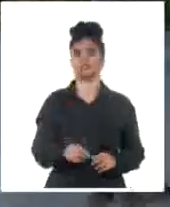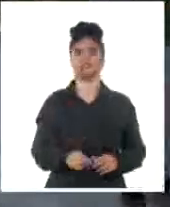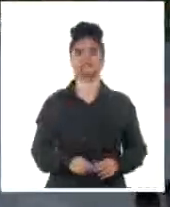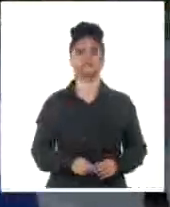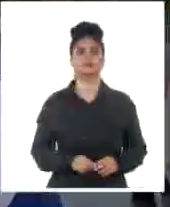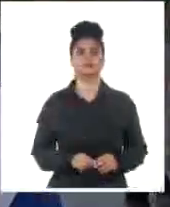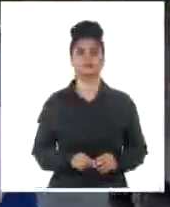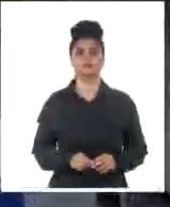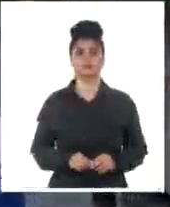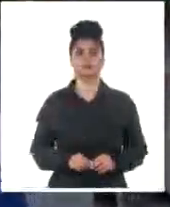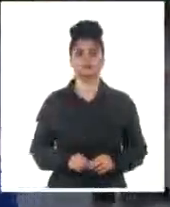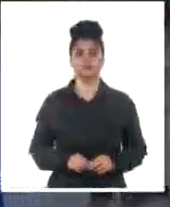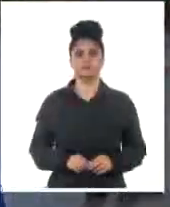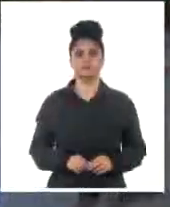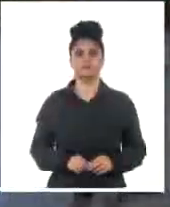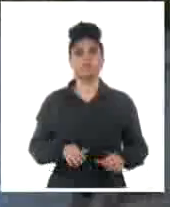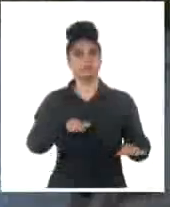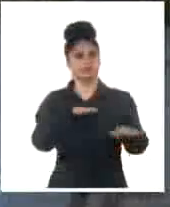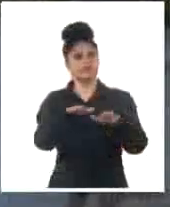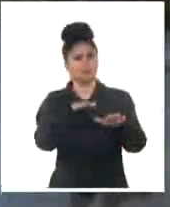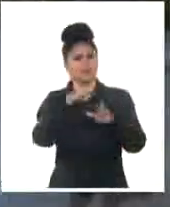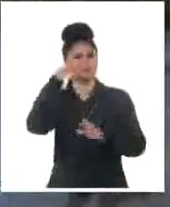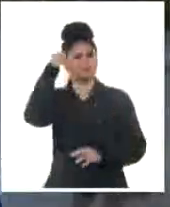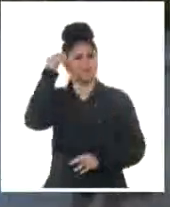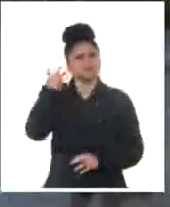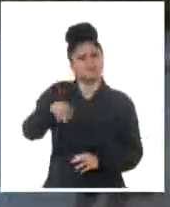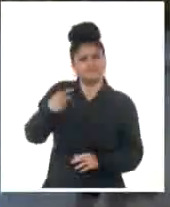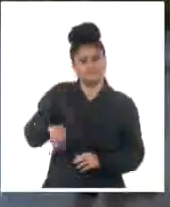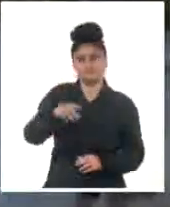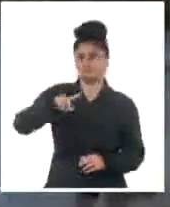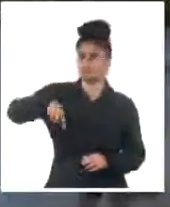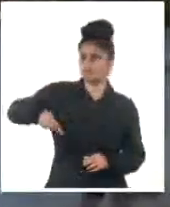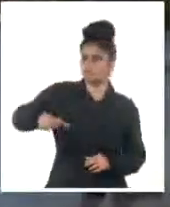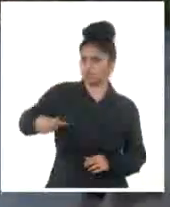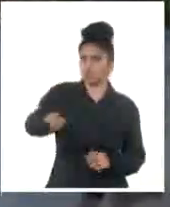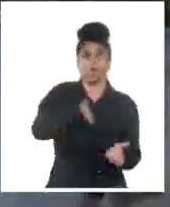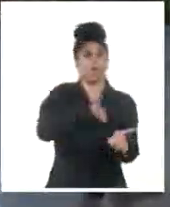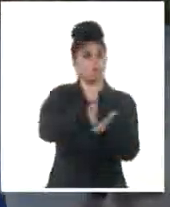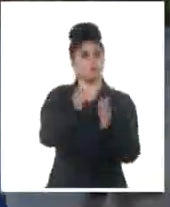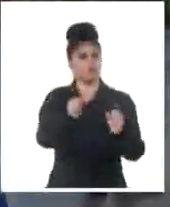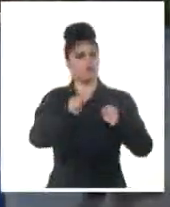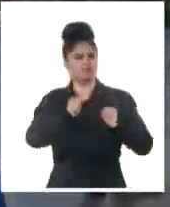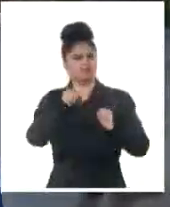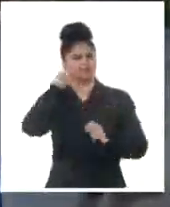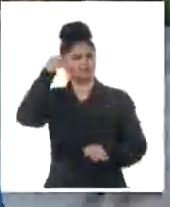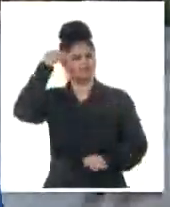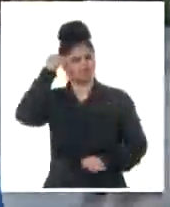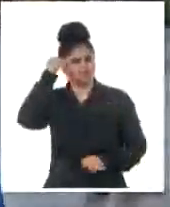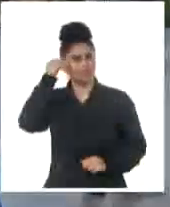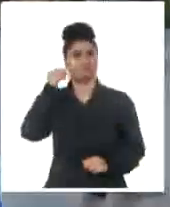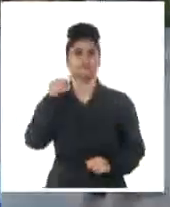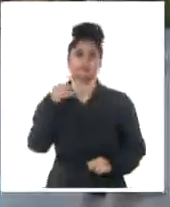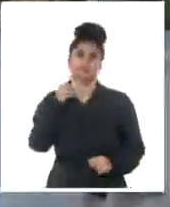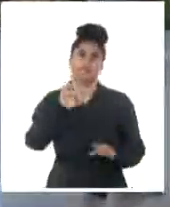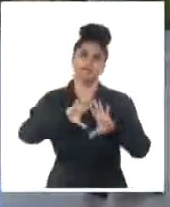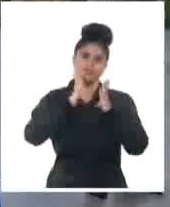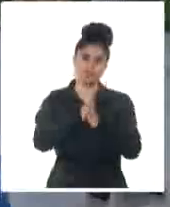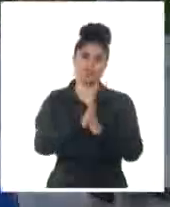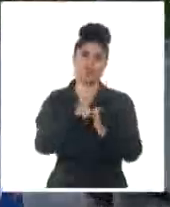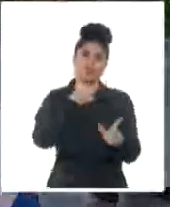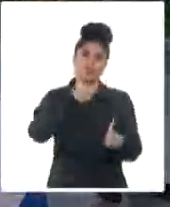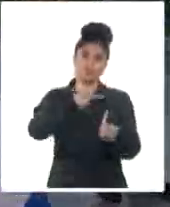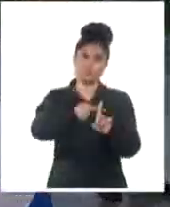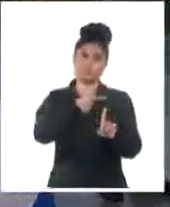el principal objetivo que tenemos ahora mismo, y pues nada, a seguir entrenando fuerte para que se obtengan grandes